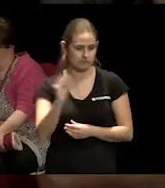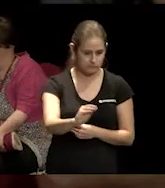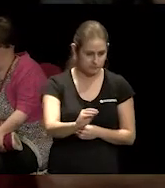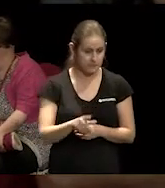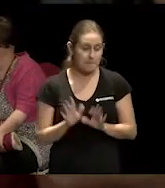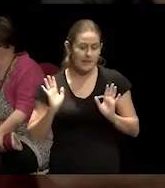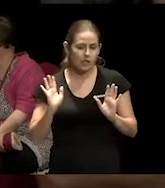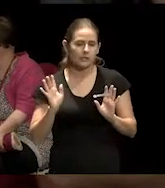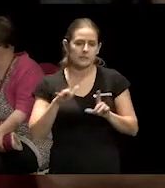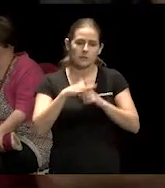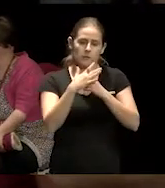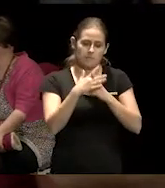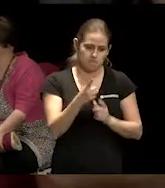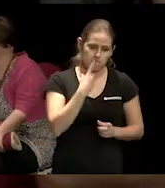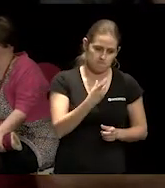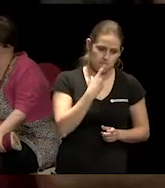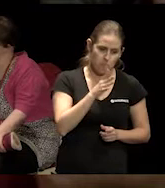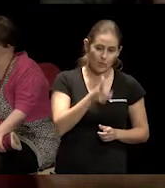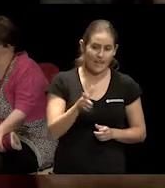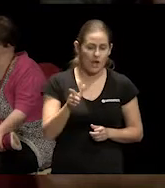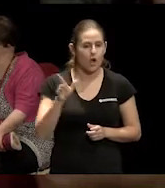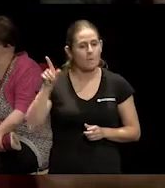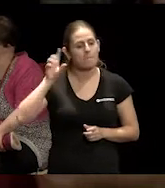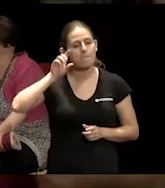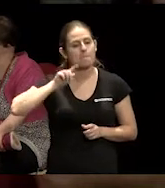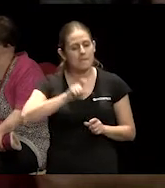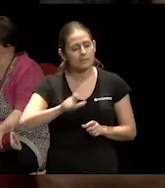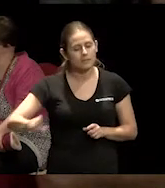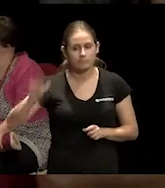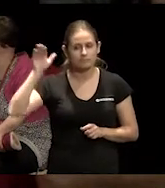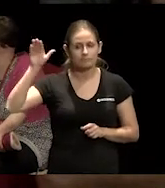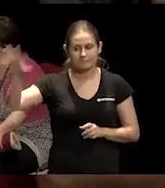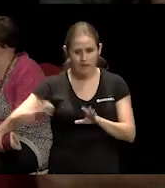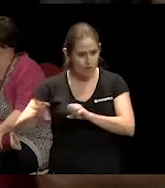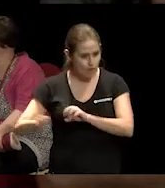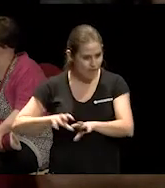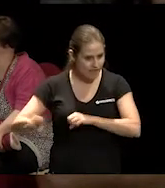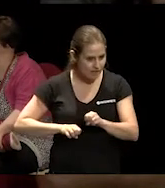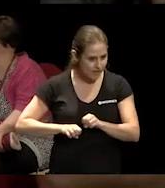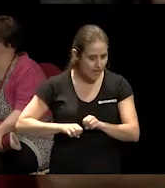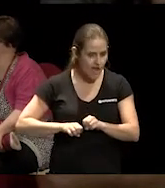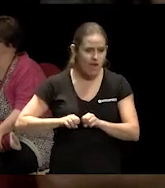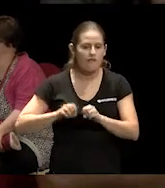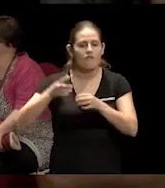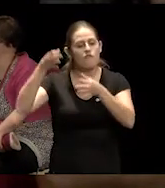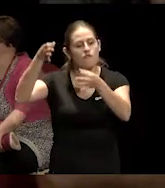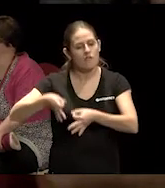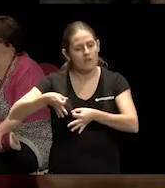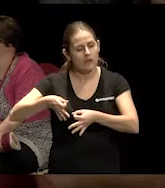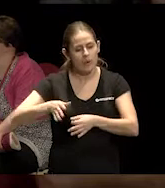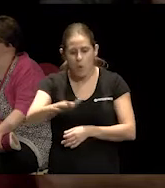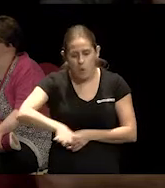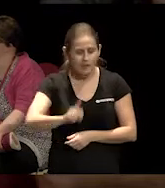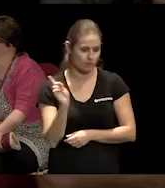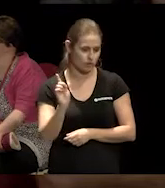refugiadas es muy inestable, los mueven de un lugar para otro y ahora mismo no están ahí, sino que están en Atenas. Y ahora lo que está